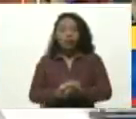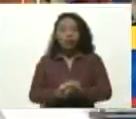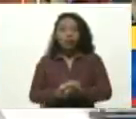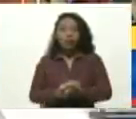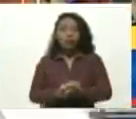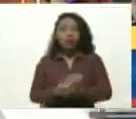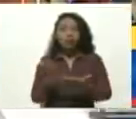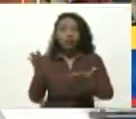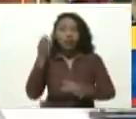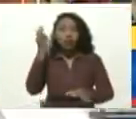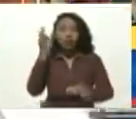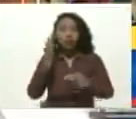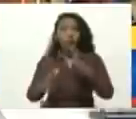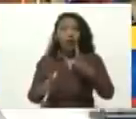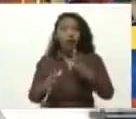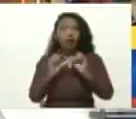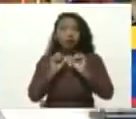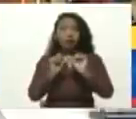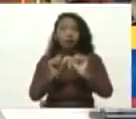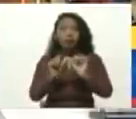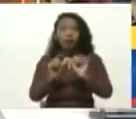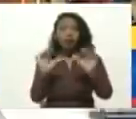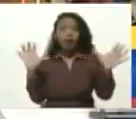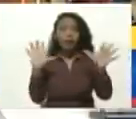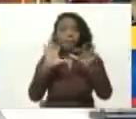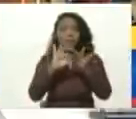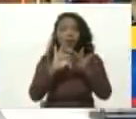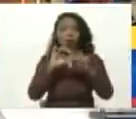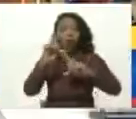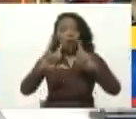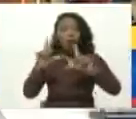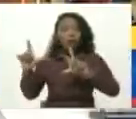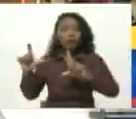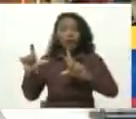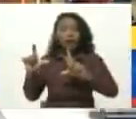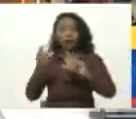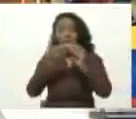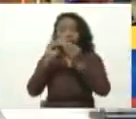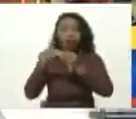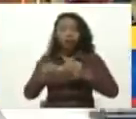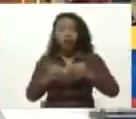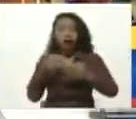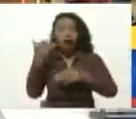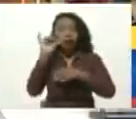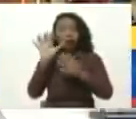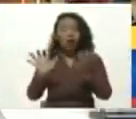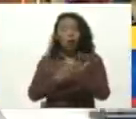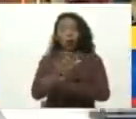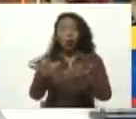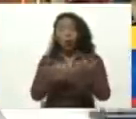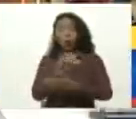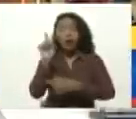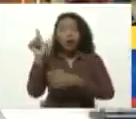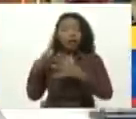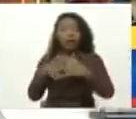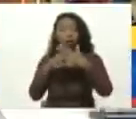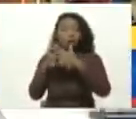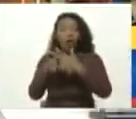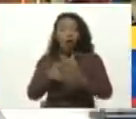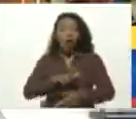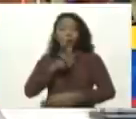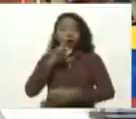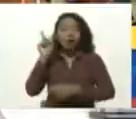Y afortunadamente se han mantenido las cadenas de logística y de abastecimiento. Hay una crisis tremenda en Estados Unidos de